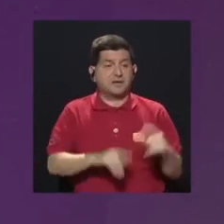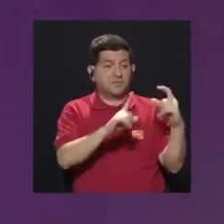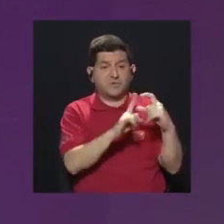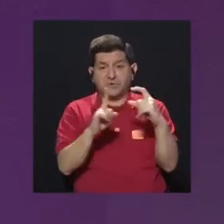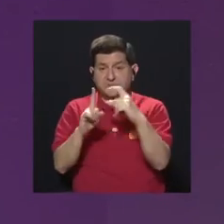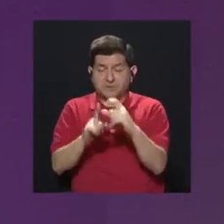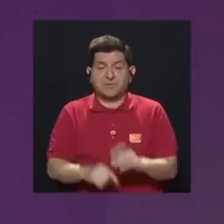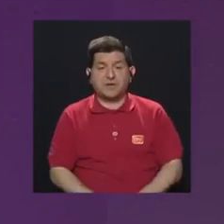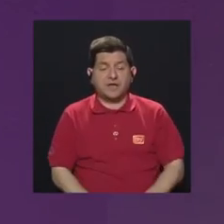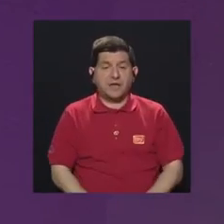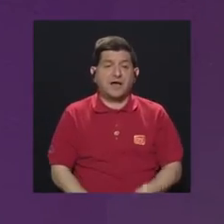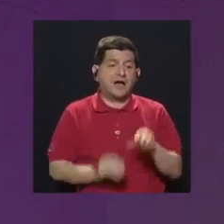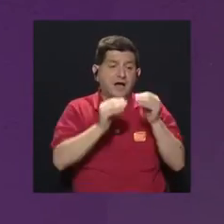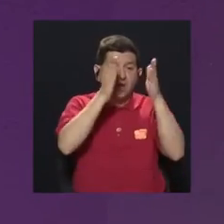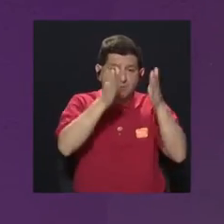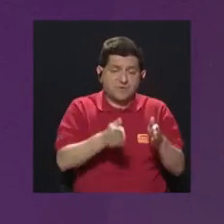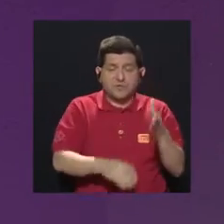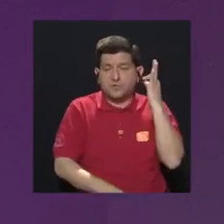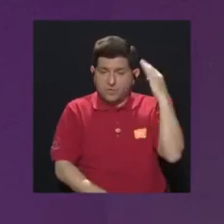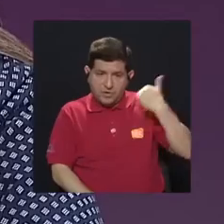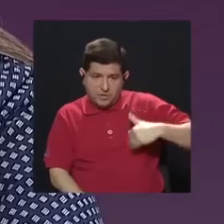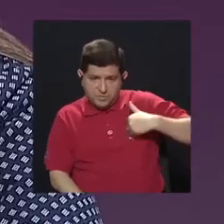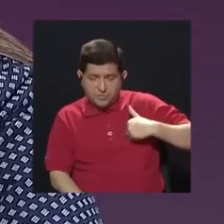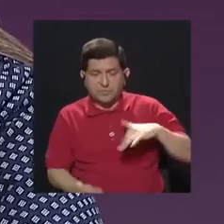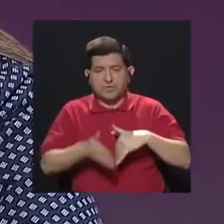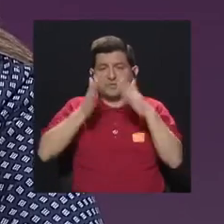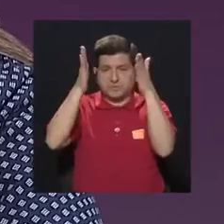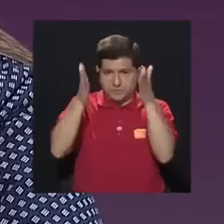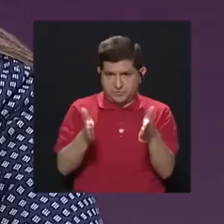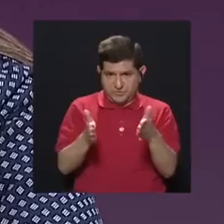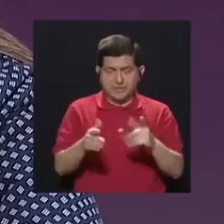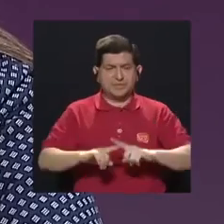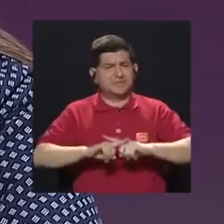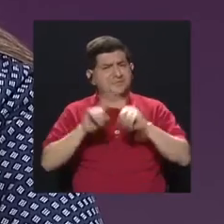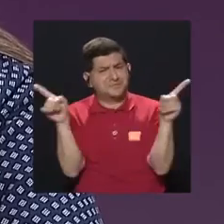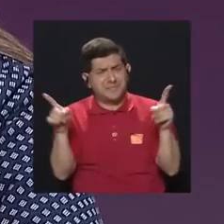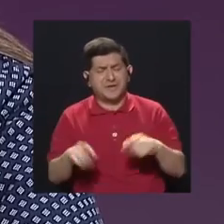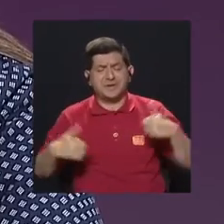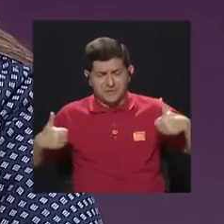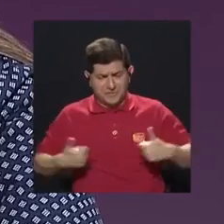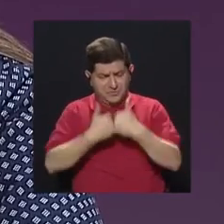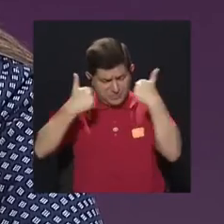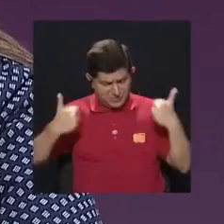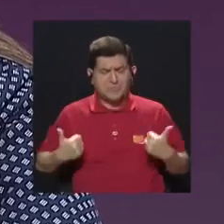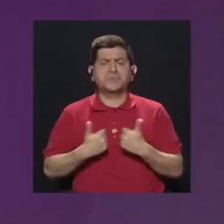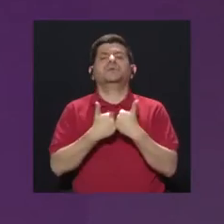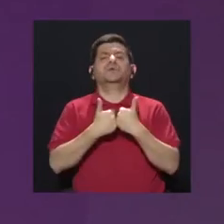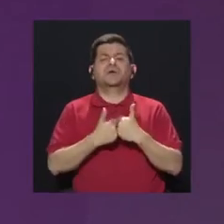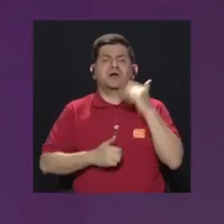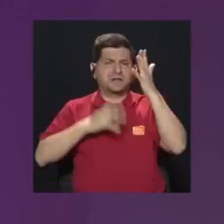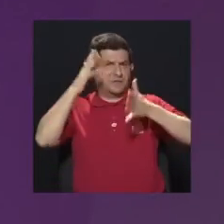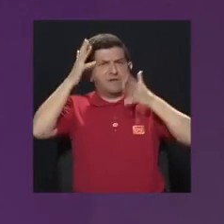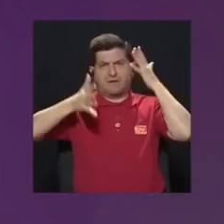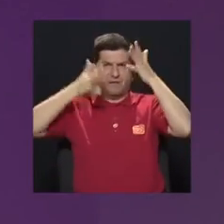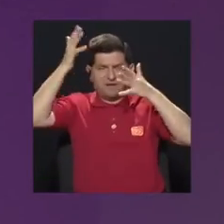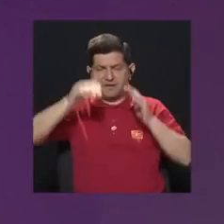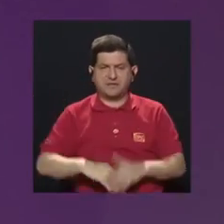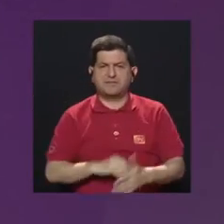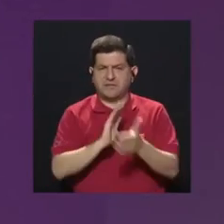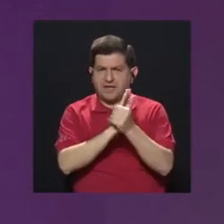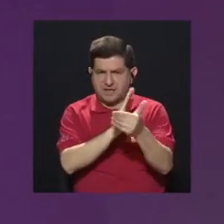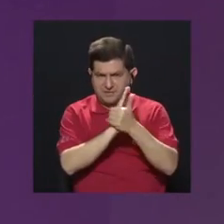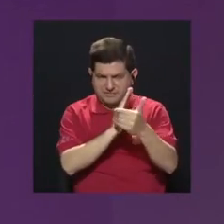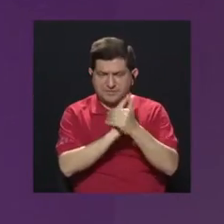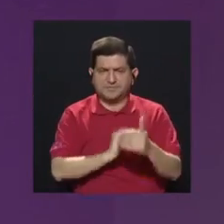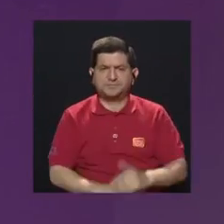los y las docentes de bueno la docencia el estudiantado pero eso es un desafío a la creatividad al ingenio al